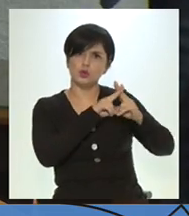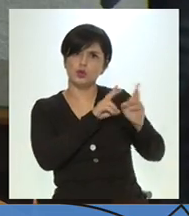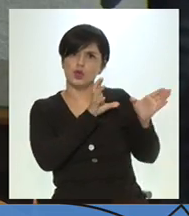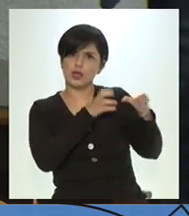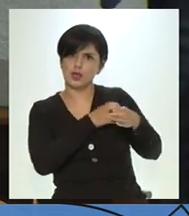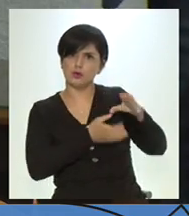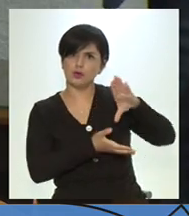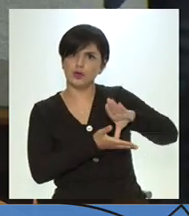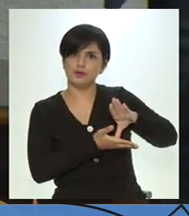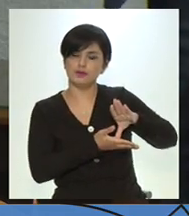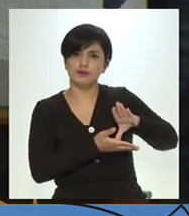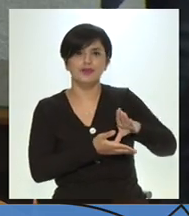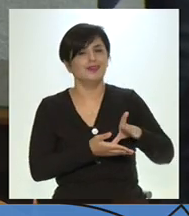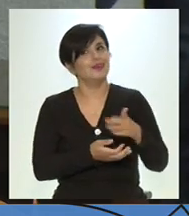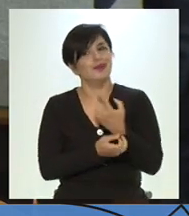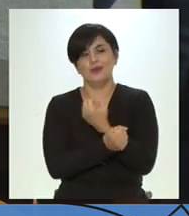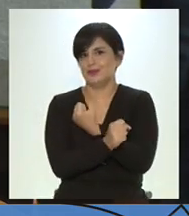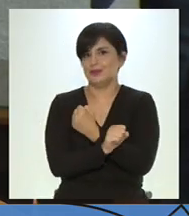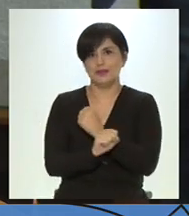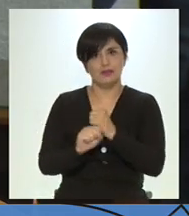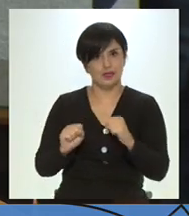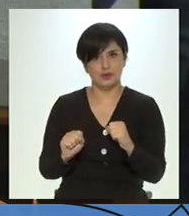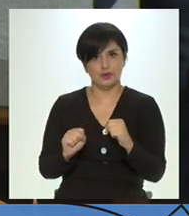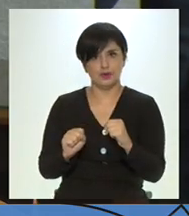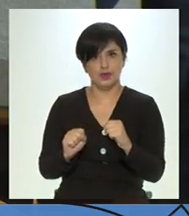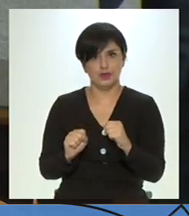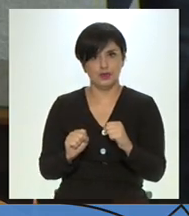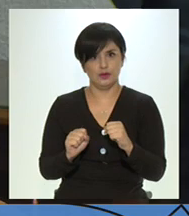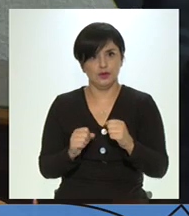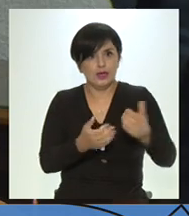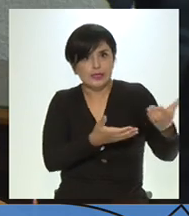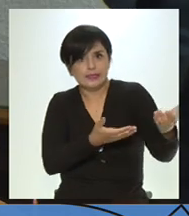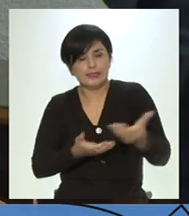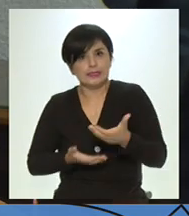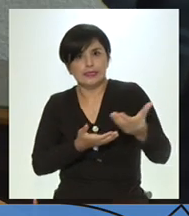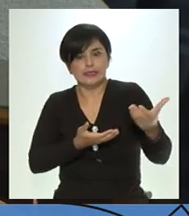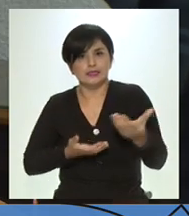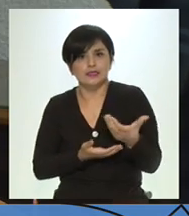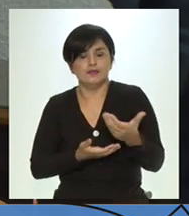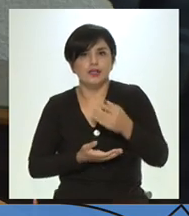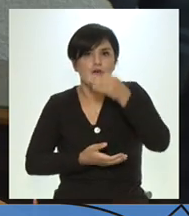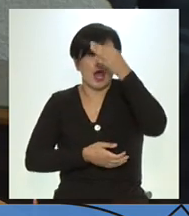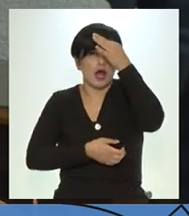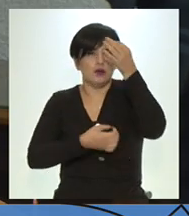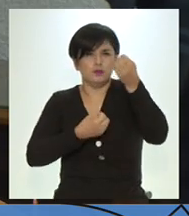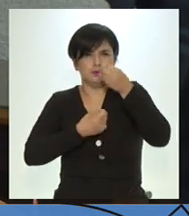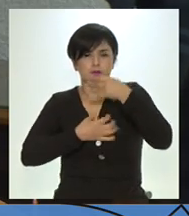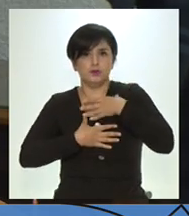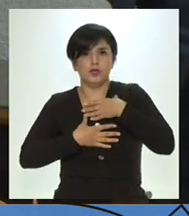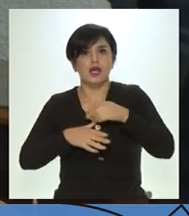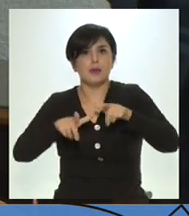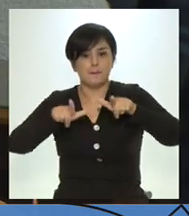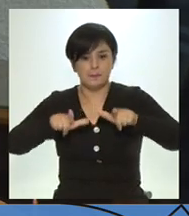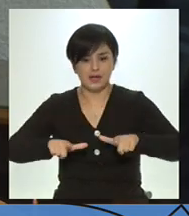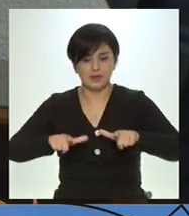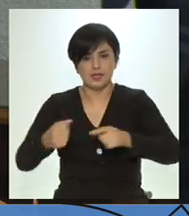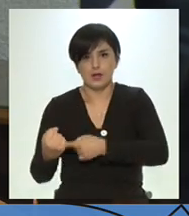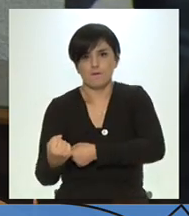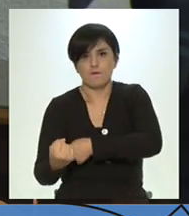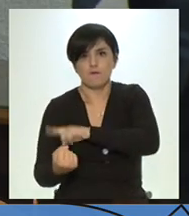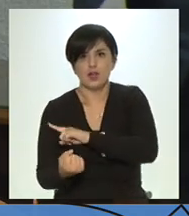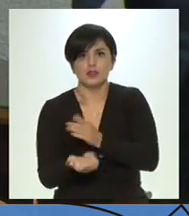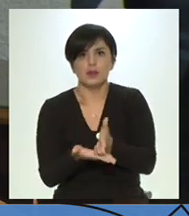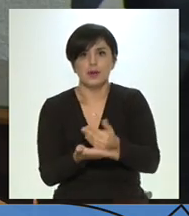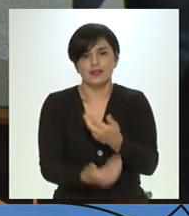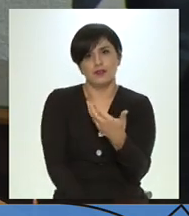hubiese sido imposible acoger los cientos de miles de contagiados e implementar el potente plan de